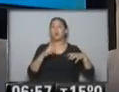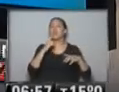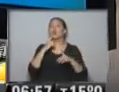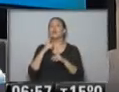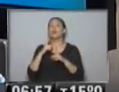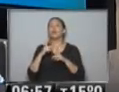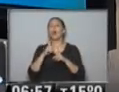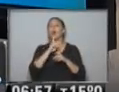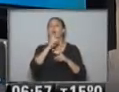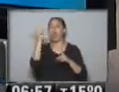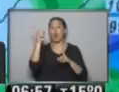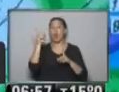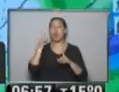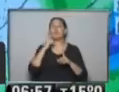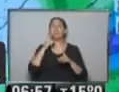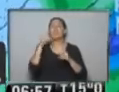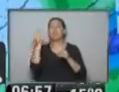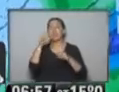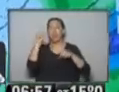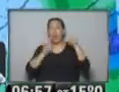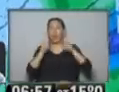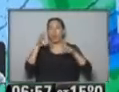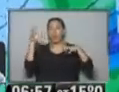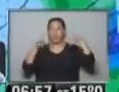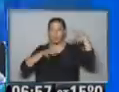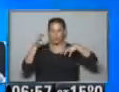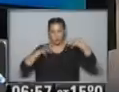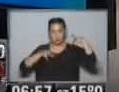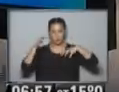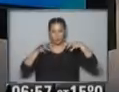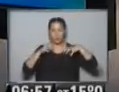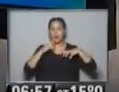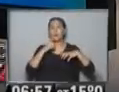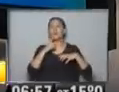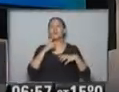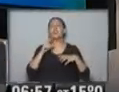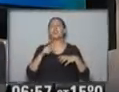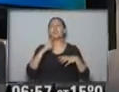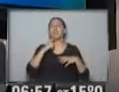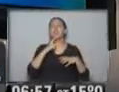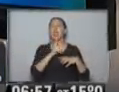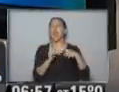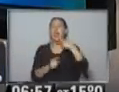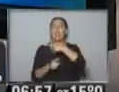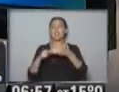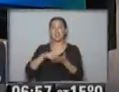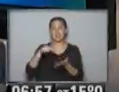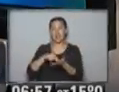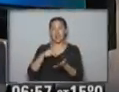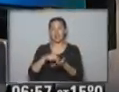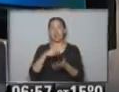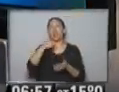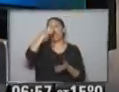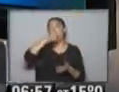el sábado alguna que otra gotita, alguna lluvia, un poquitito más ahí en el este de Salta, es altamente probable. El domingo,